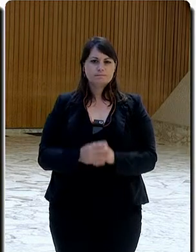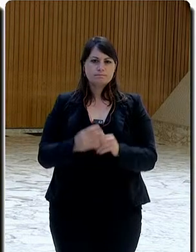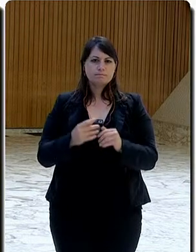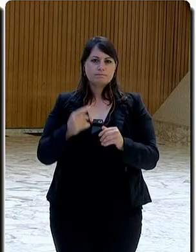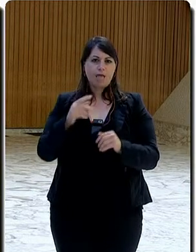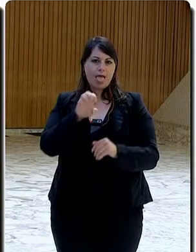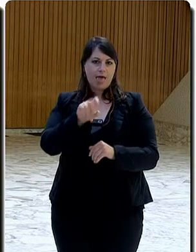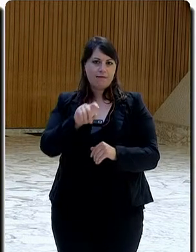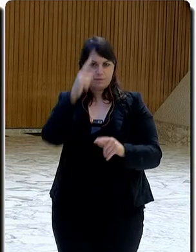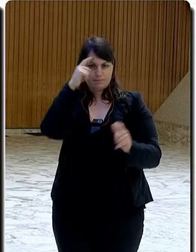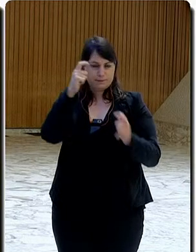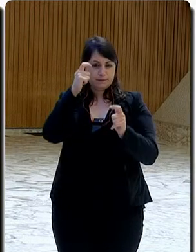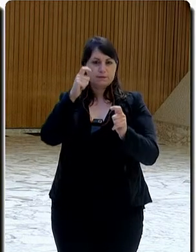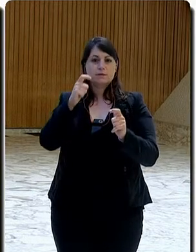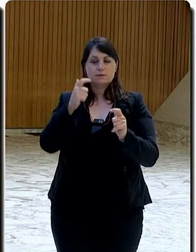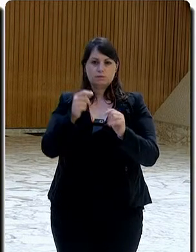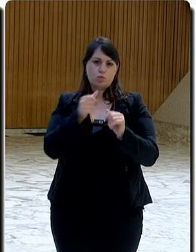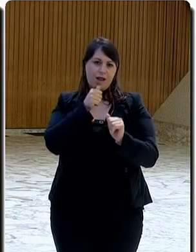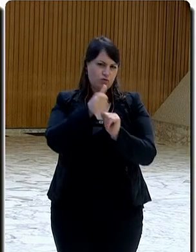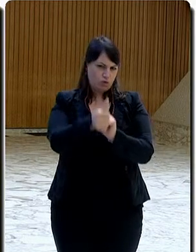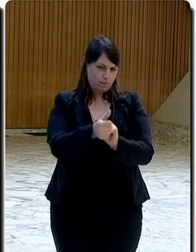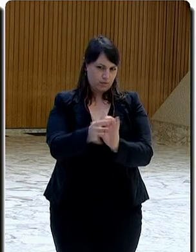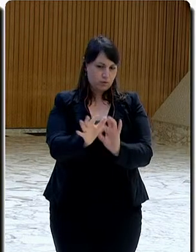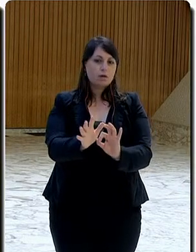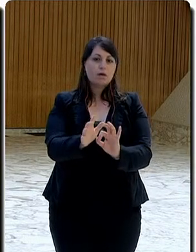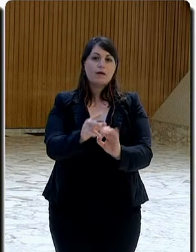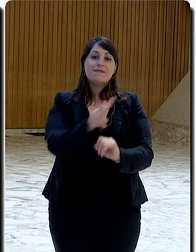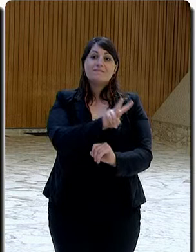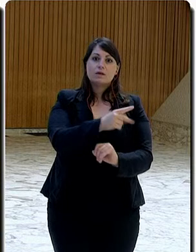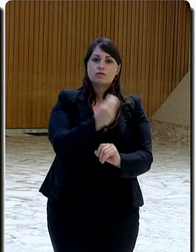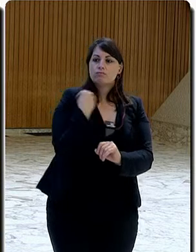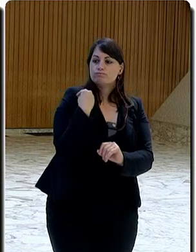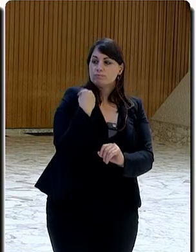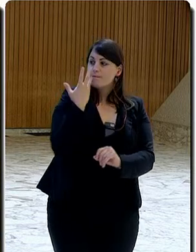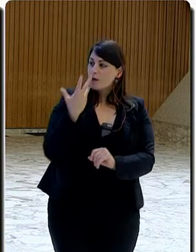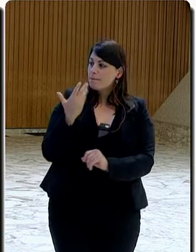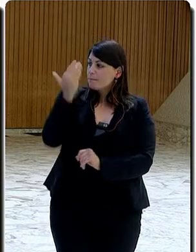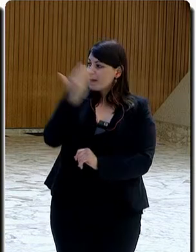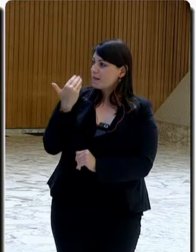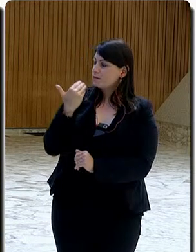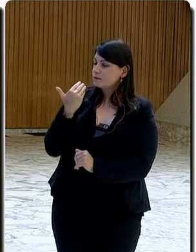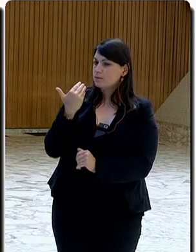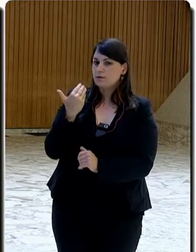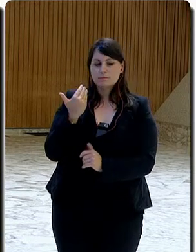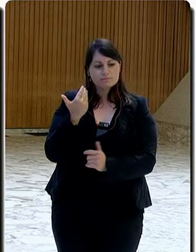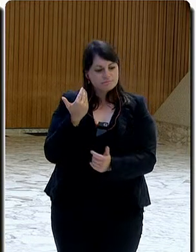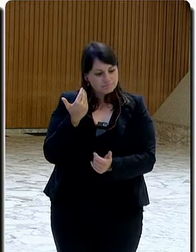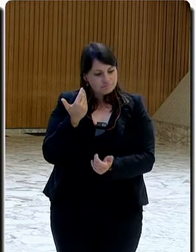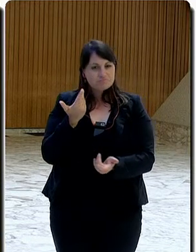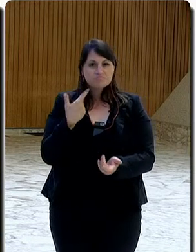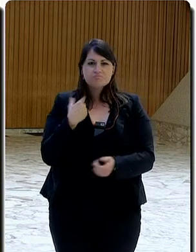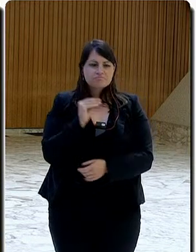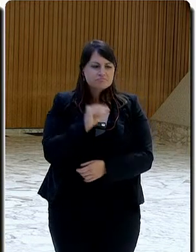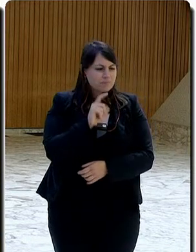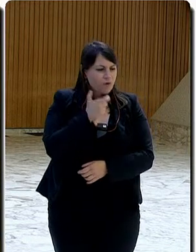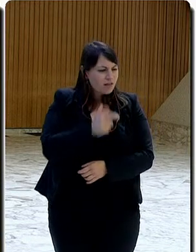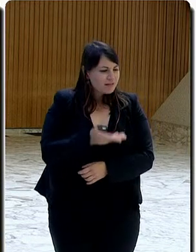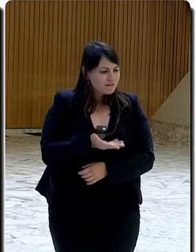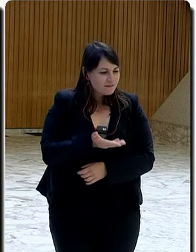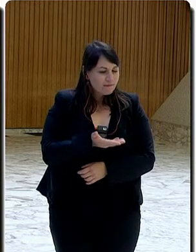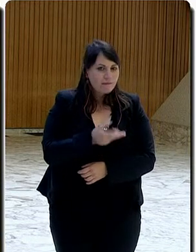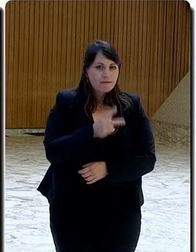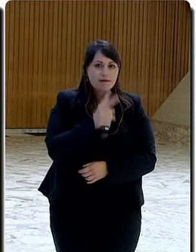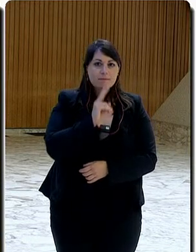ser bautizado. Le preguntamos por qué y su respuesta nos